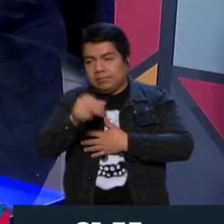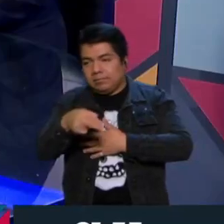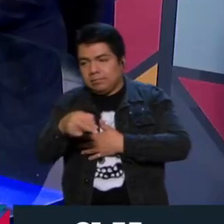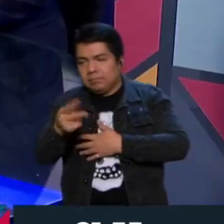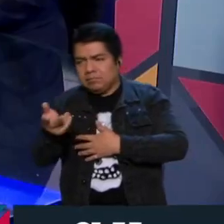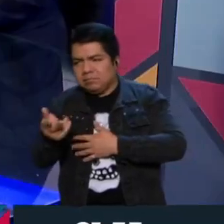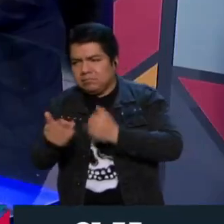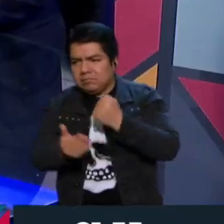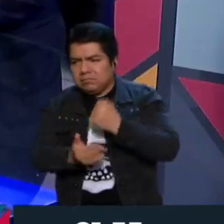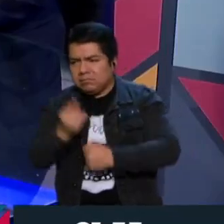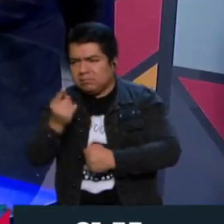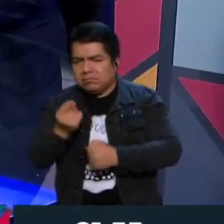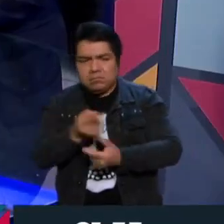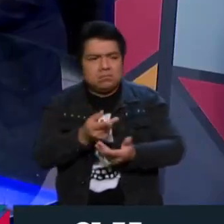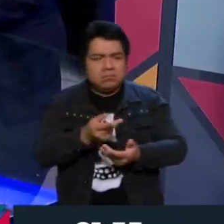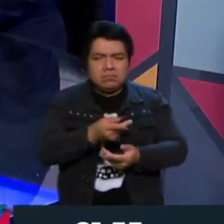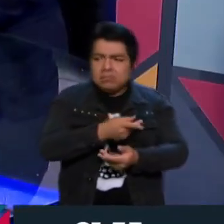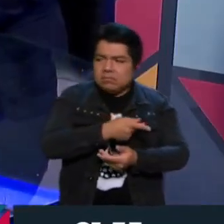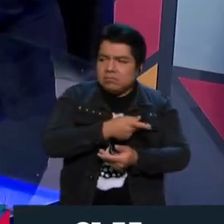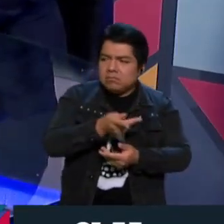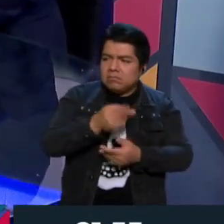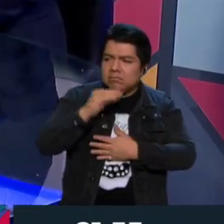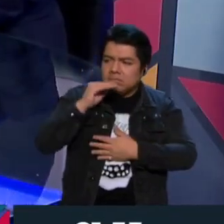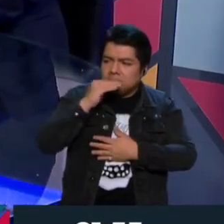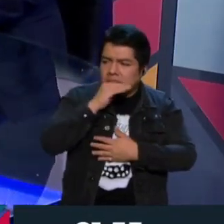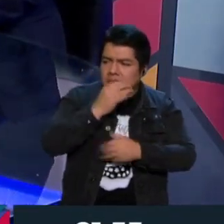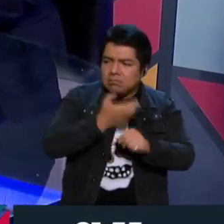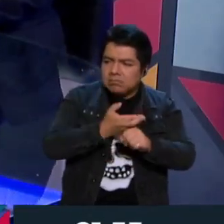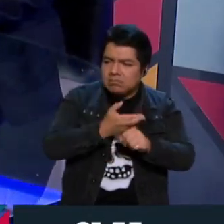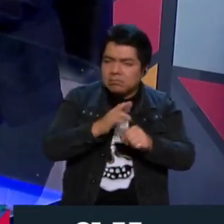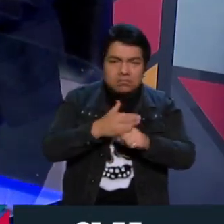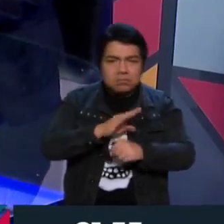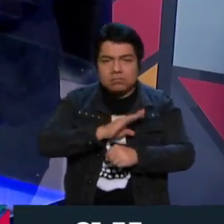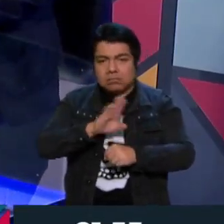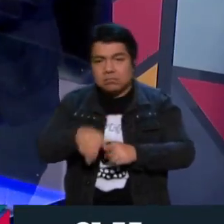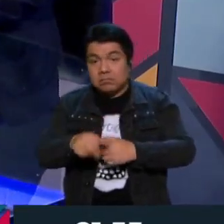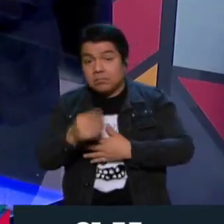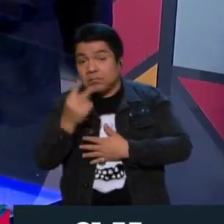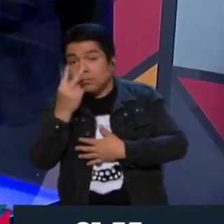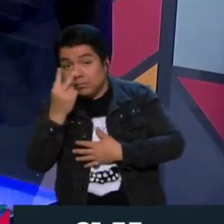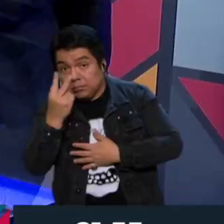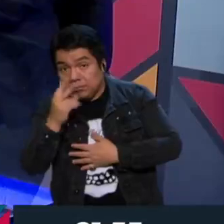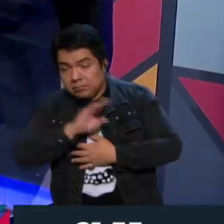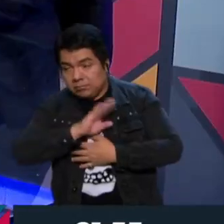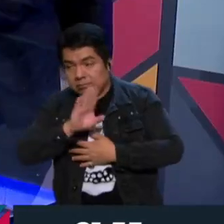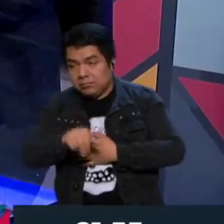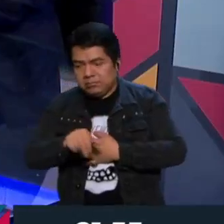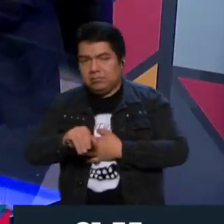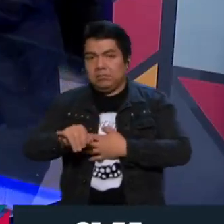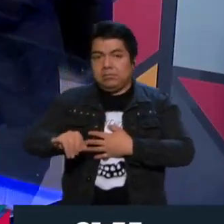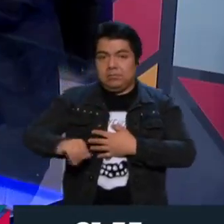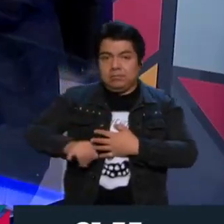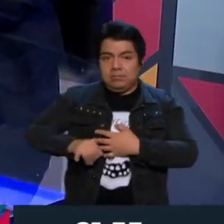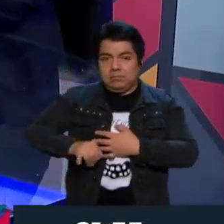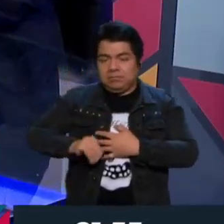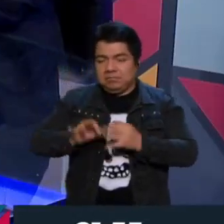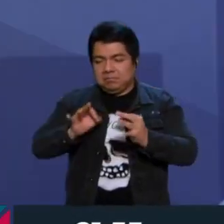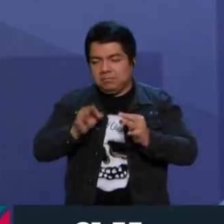¿por qué esta pozolería se llama Juan R. Escudero? Un hombre que murió 2 veces, una cosa interesantísima y bien